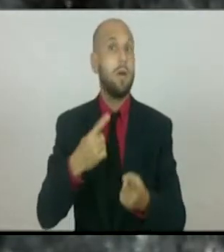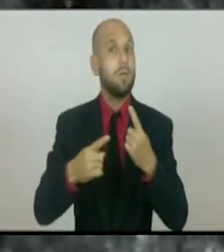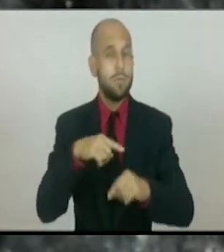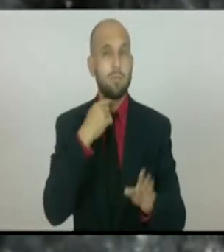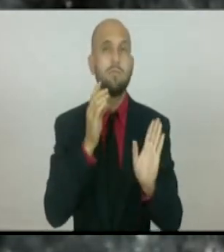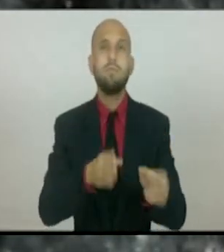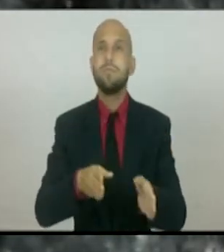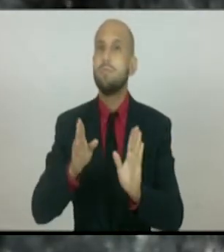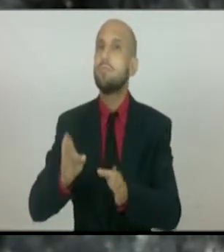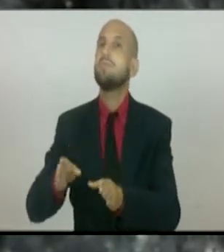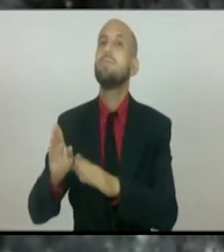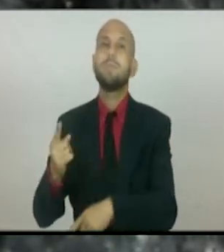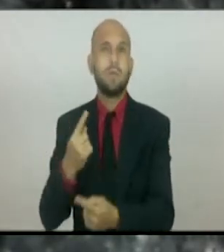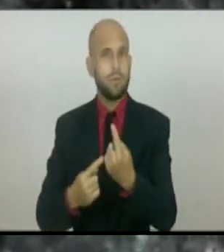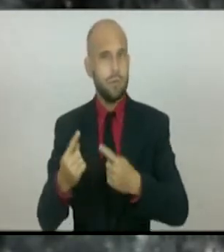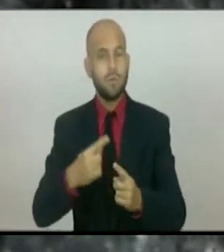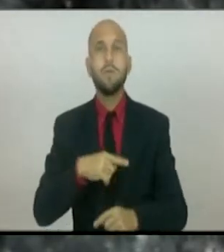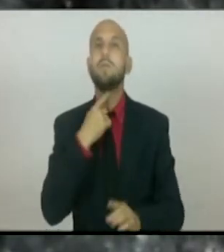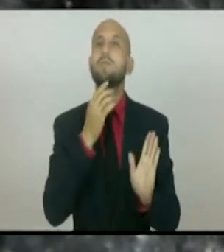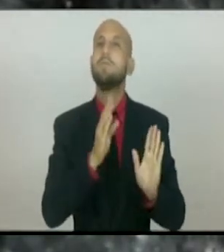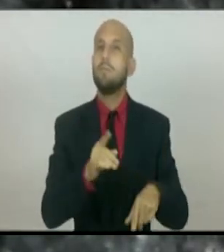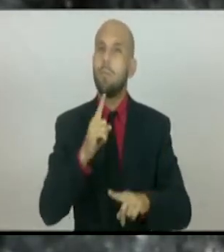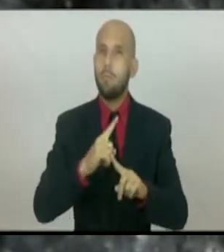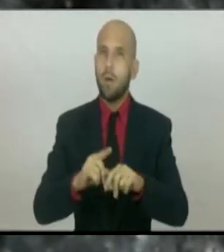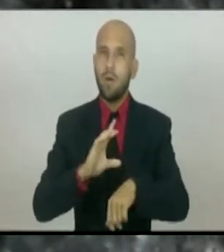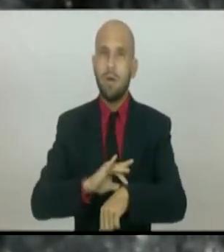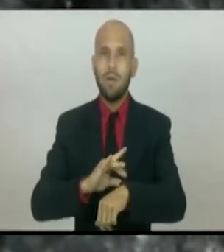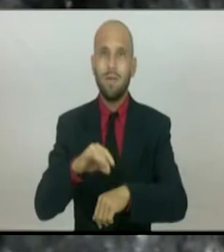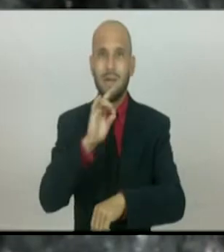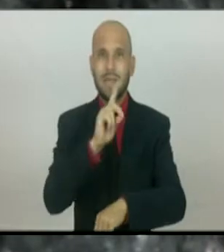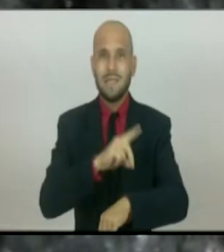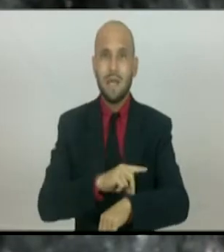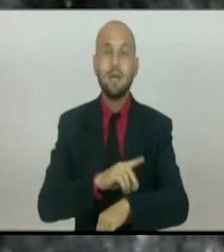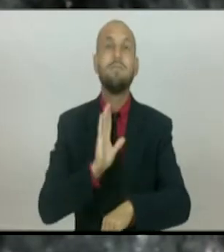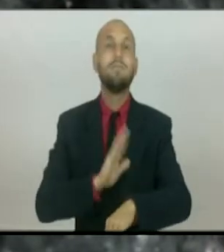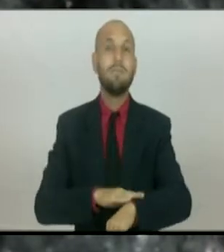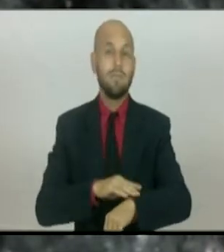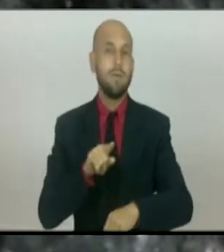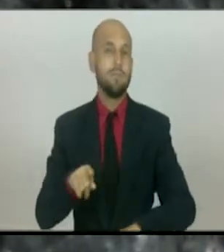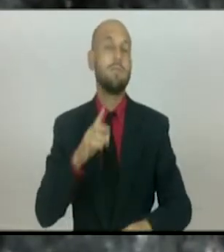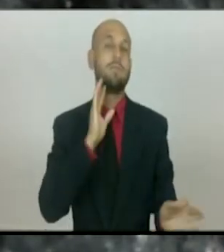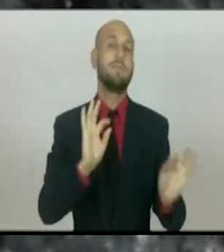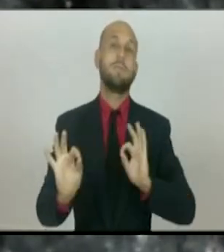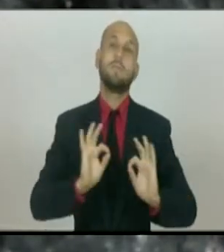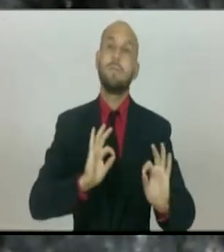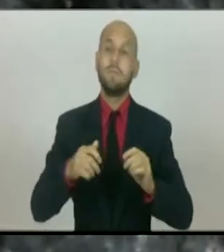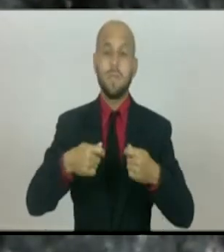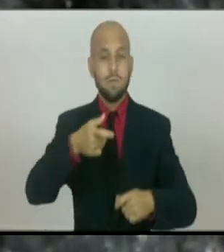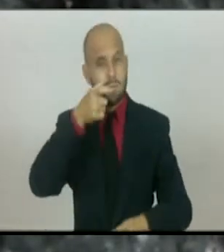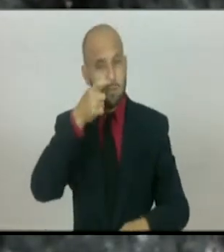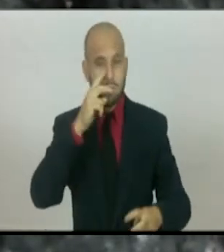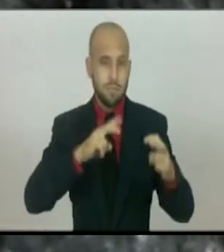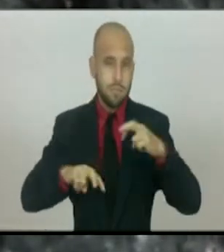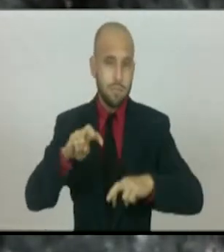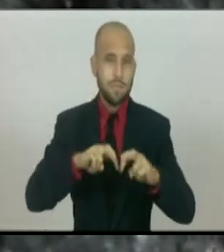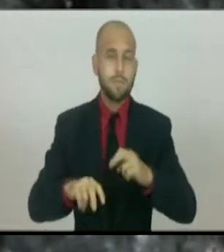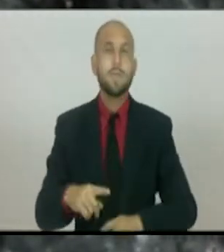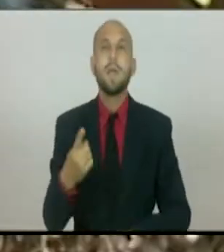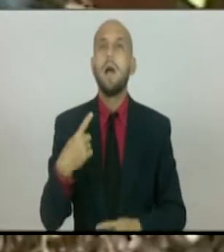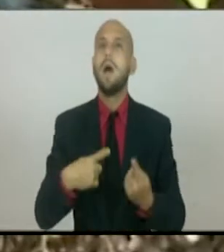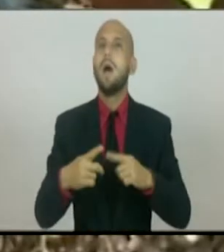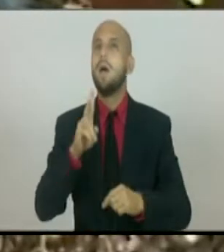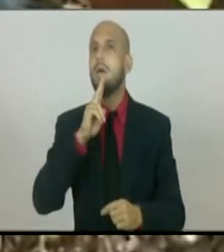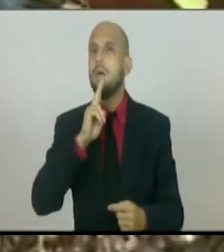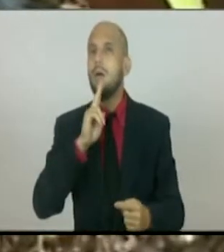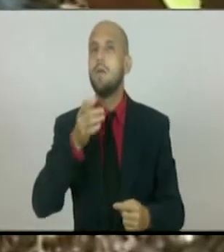hay casos de fallecimiento por dengue, o sea que es muy importante mantener la vigilancia del paciente, ver si hace falta hidratarlo